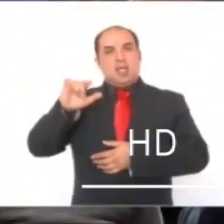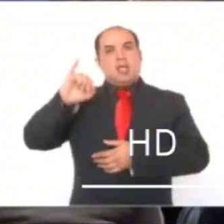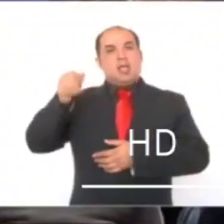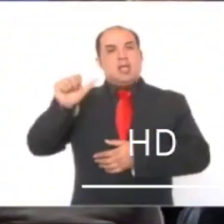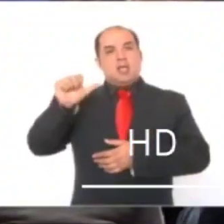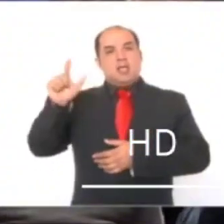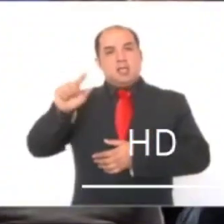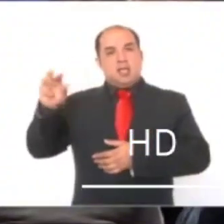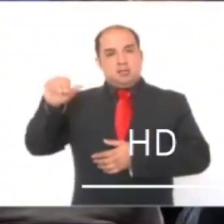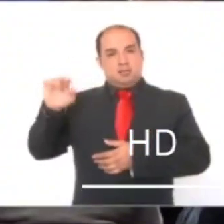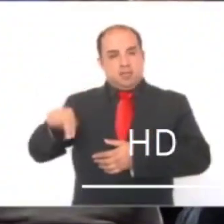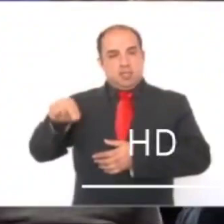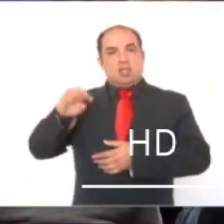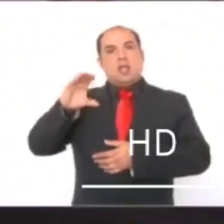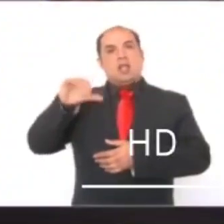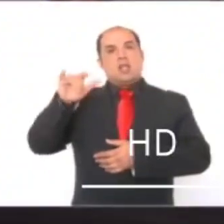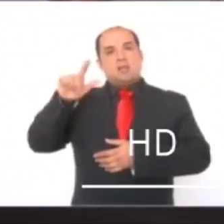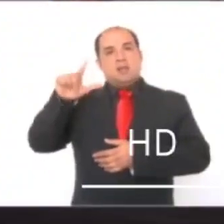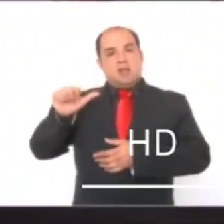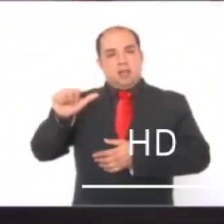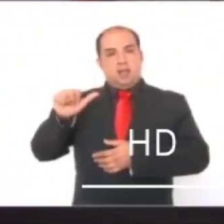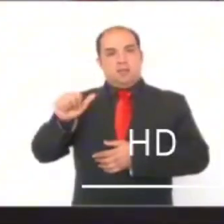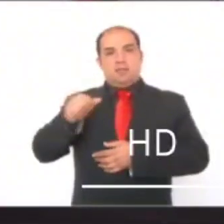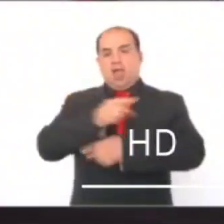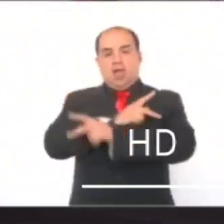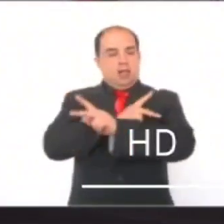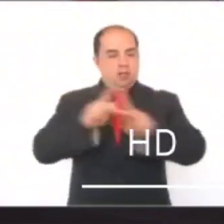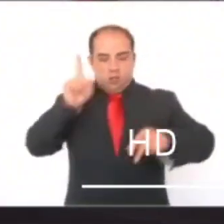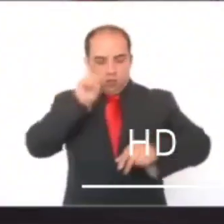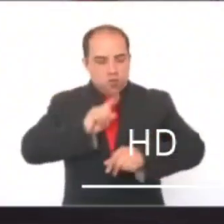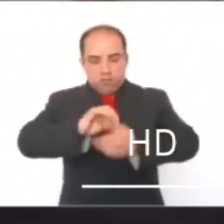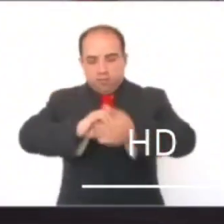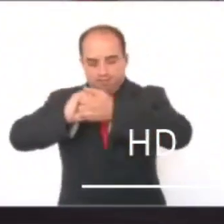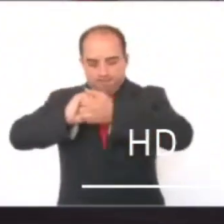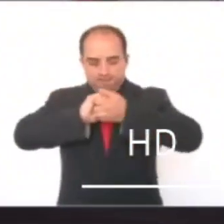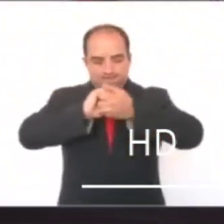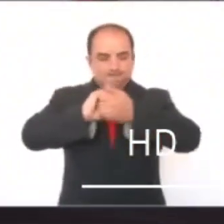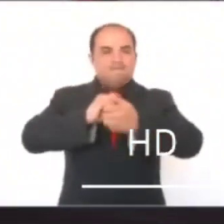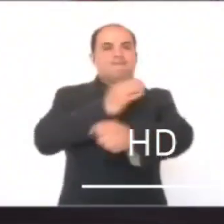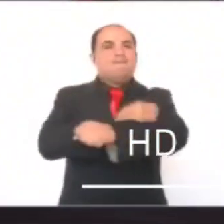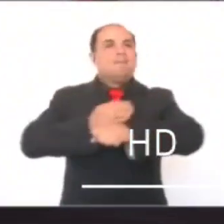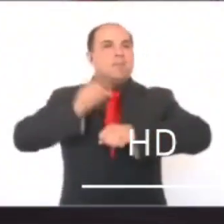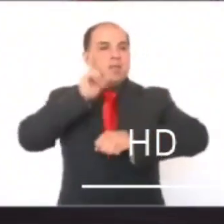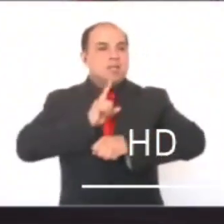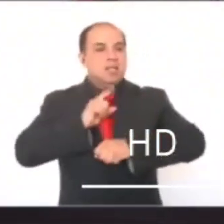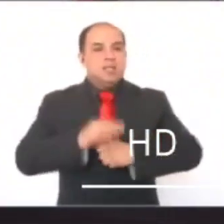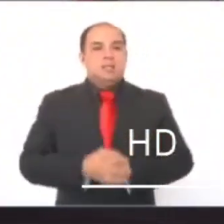Camila, en fin, a todas. Saludos a todas, compañeras.